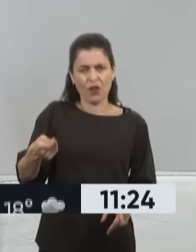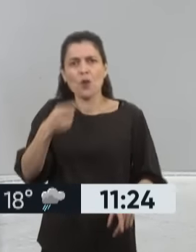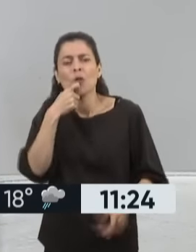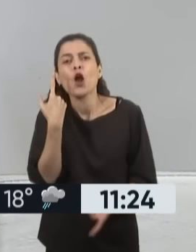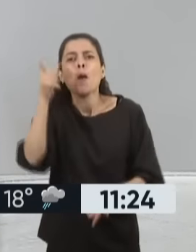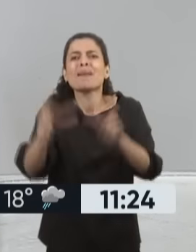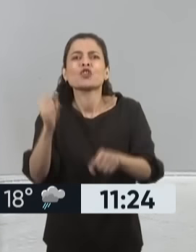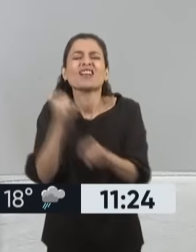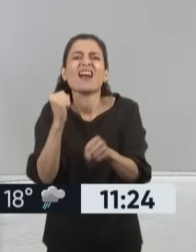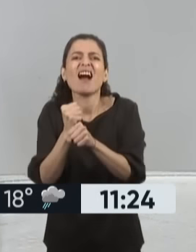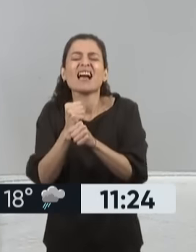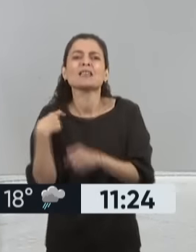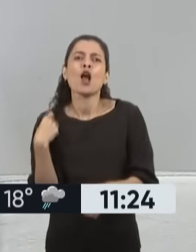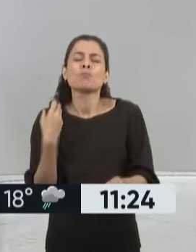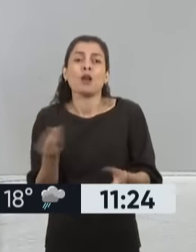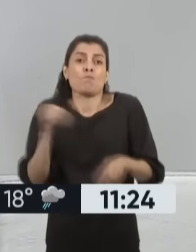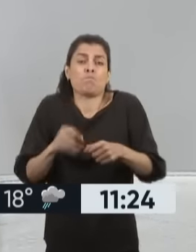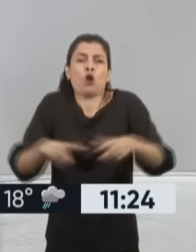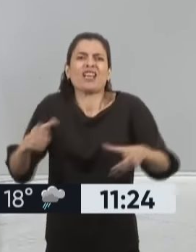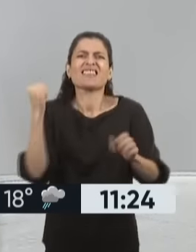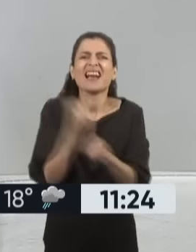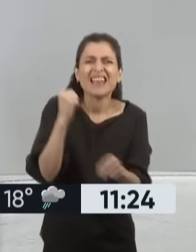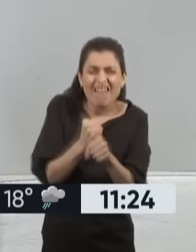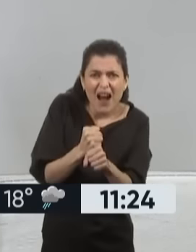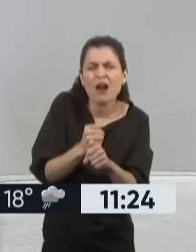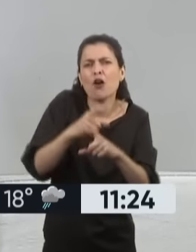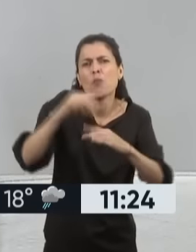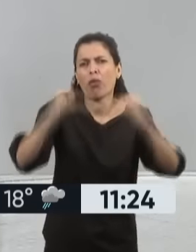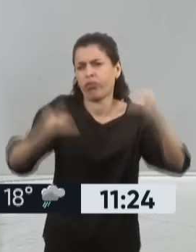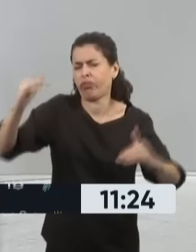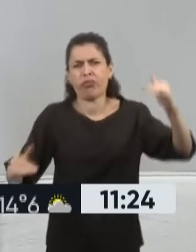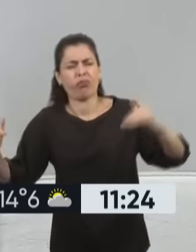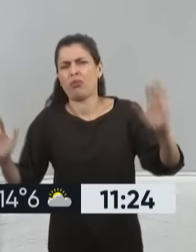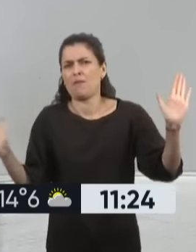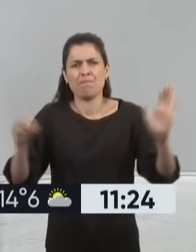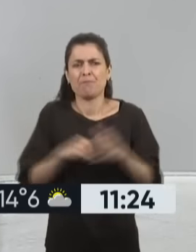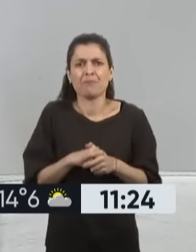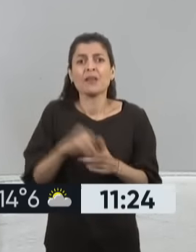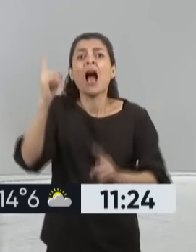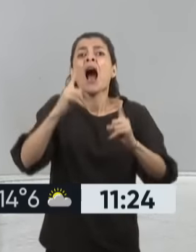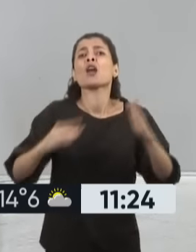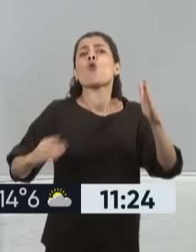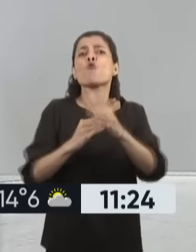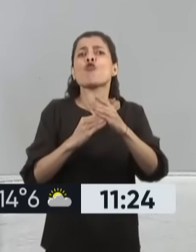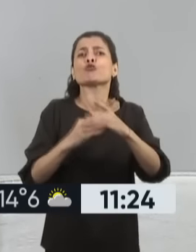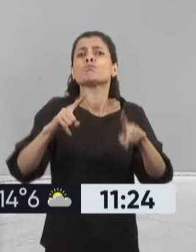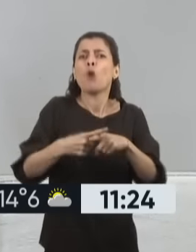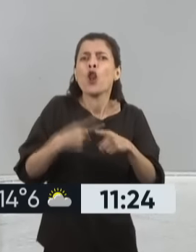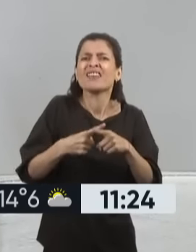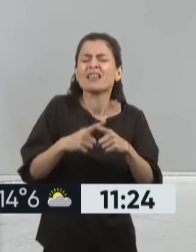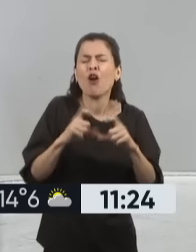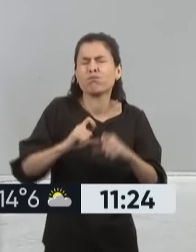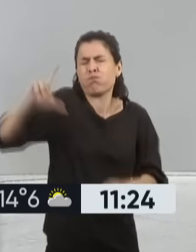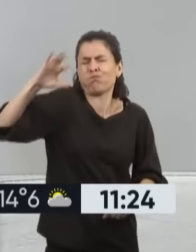pes Ese es el tema no y después 4 5 7 millones eh eh funcionarios del poder legislativo eh o